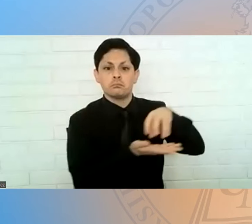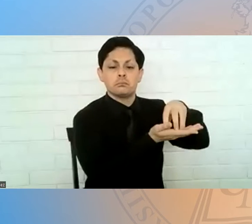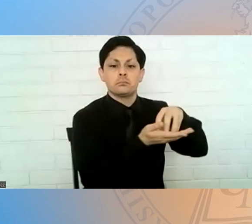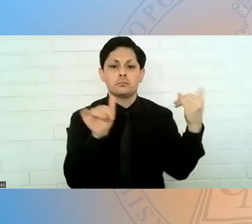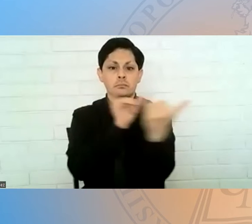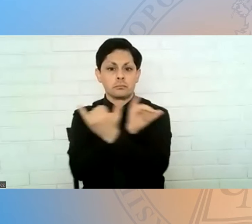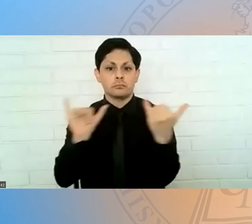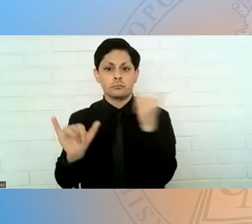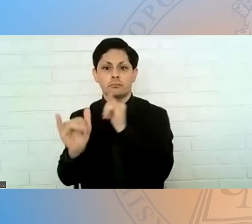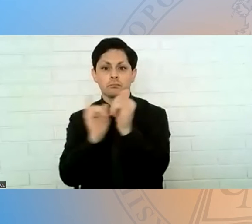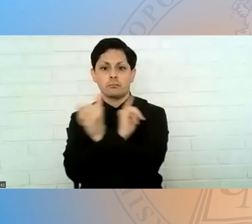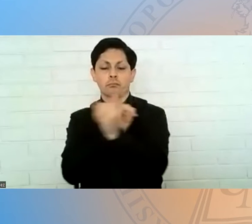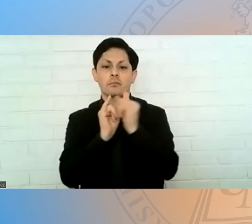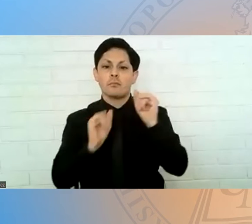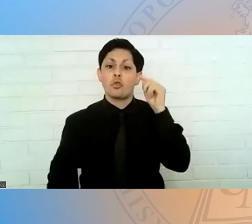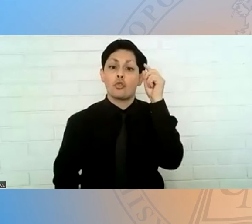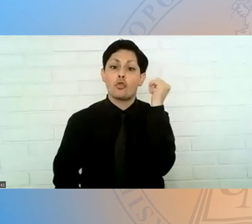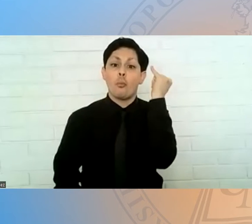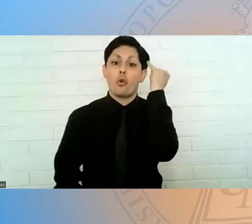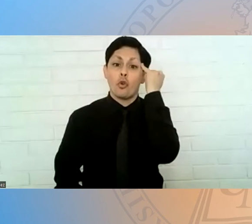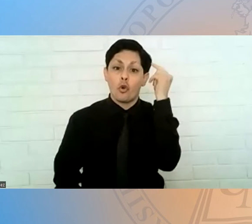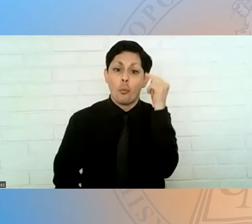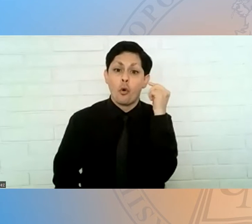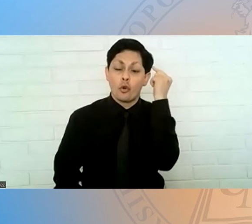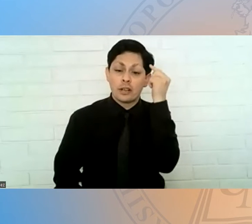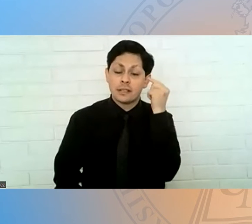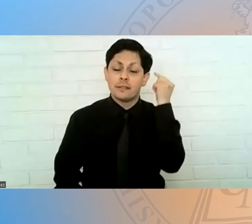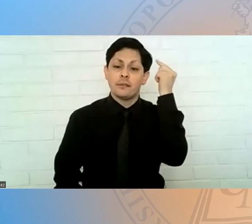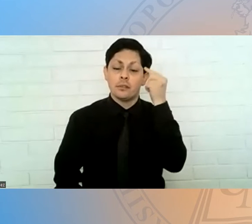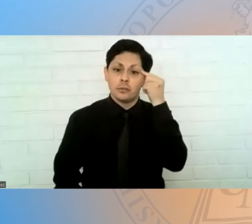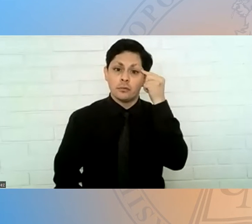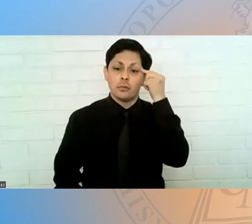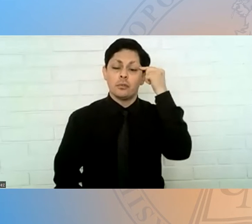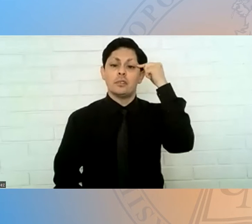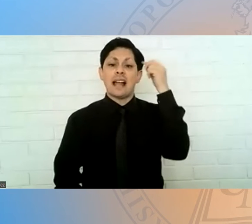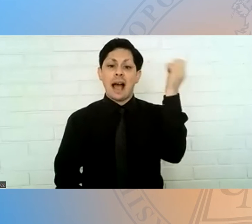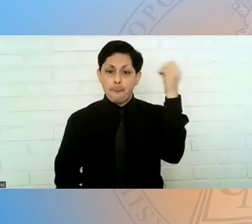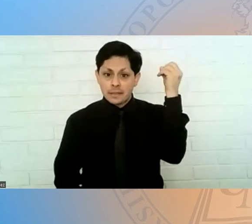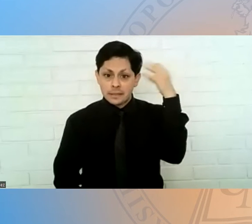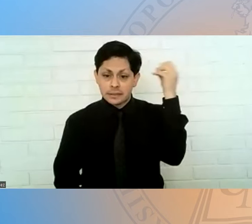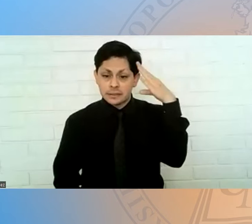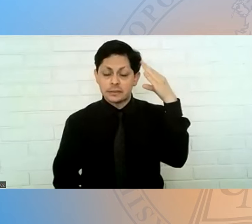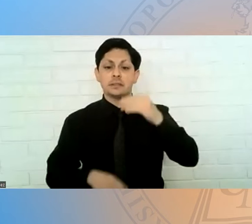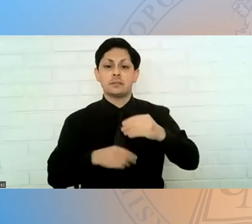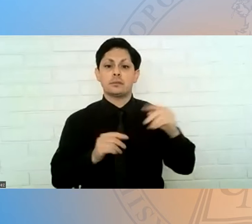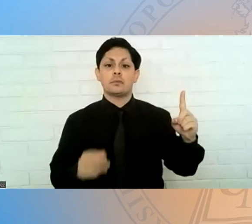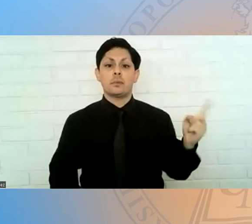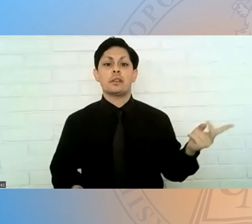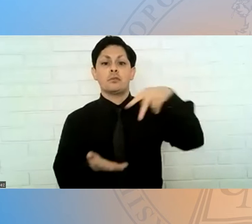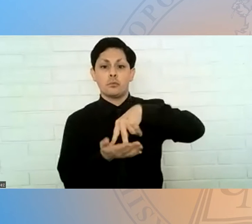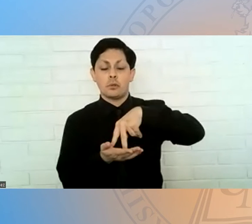desarrollo cognitivo y de emociones frente al aprendizaje. Fue así como ligó la educación junto a